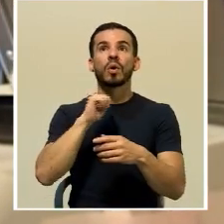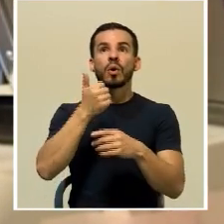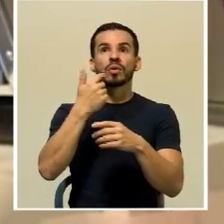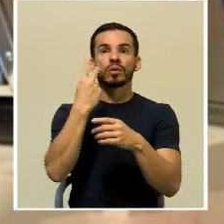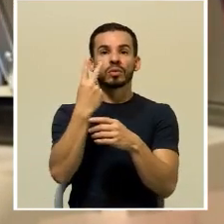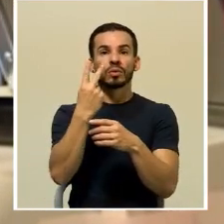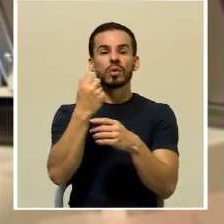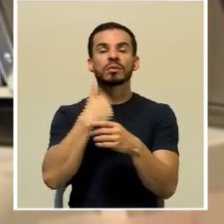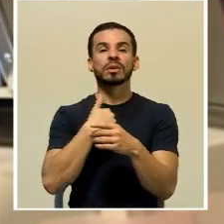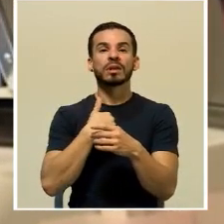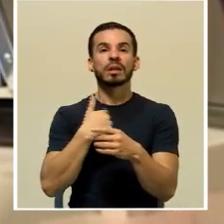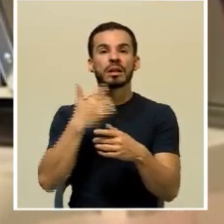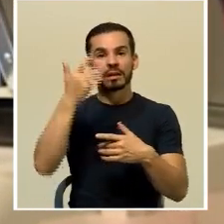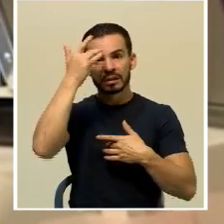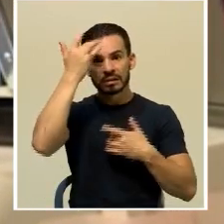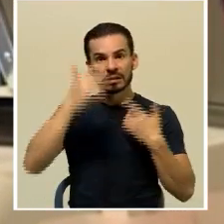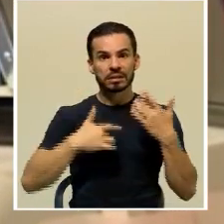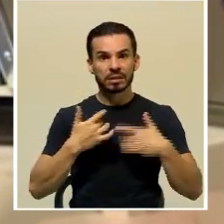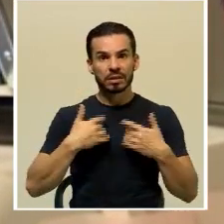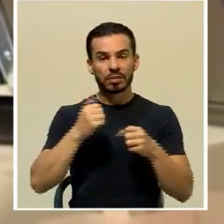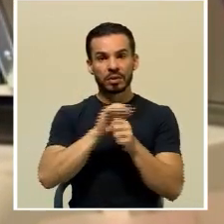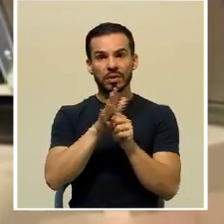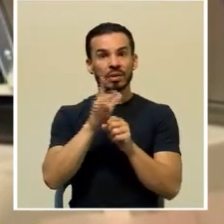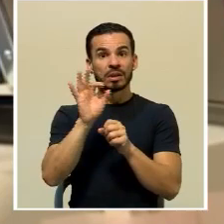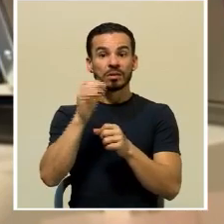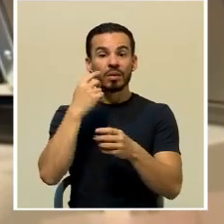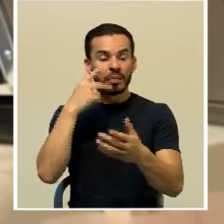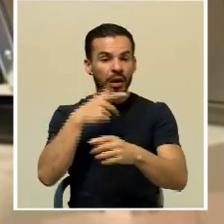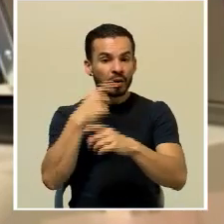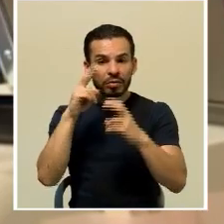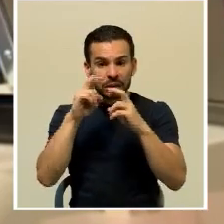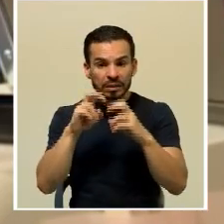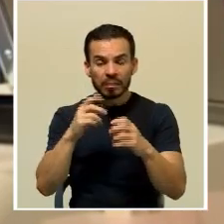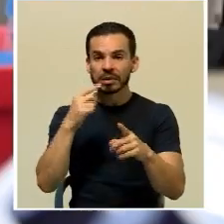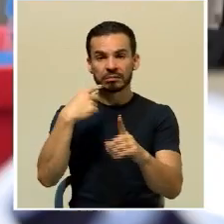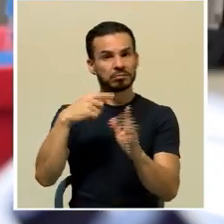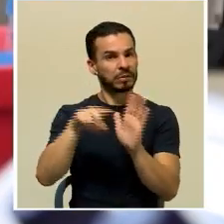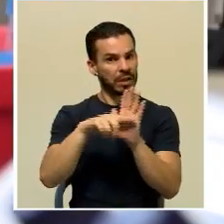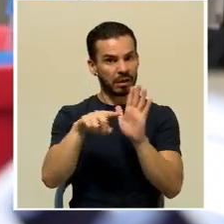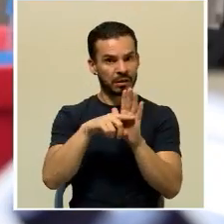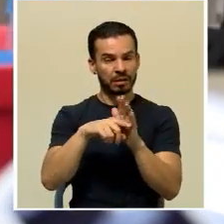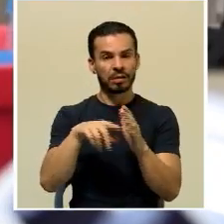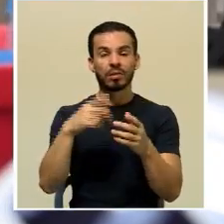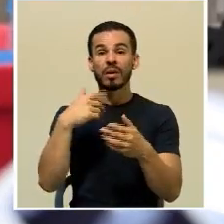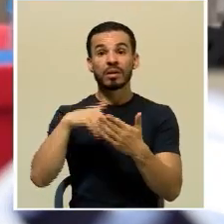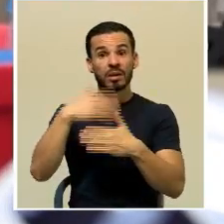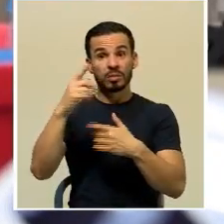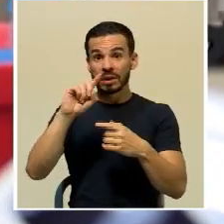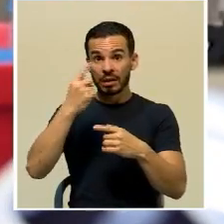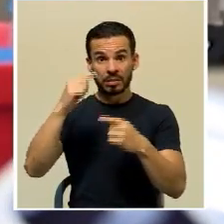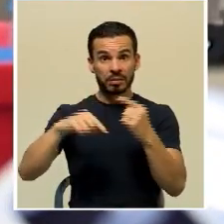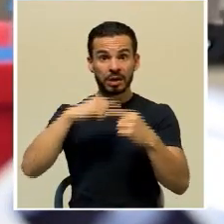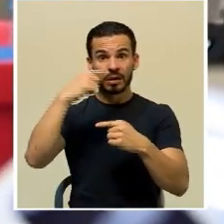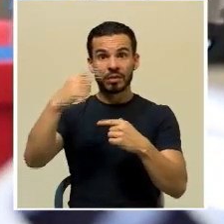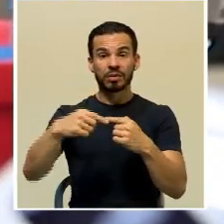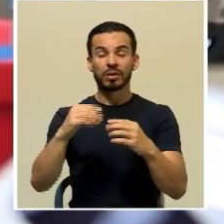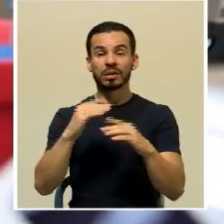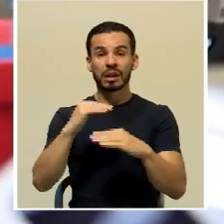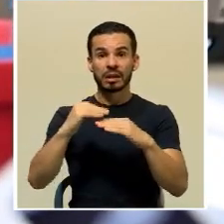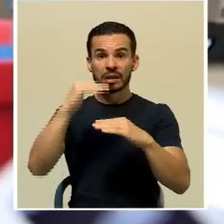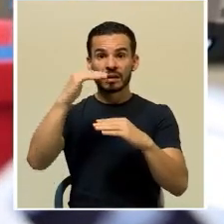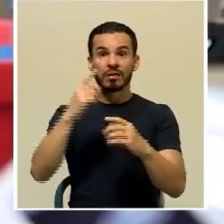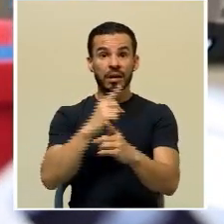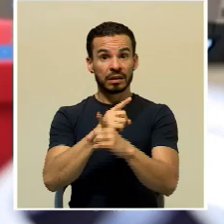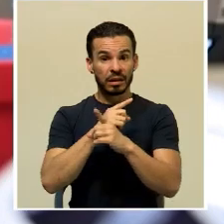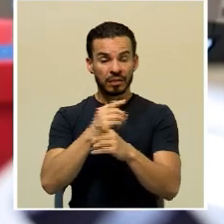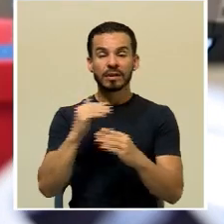porque contrajeron síntomas de COVID-19, pero dieron negativo en exámenes posteriores. Tras la primera ronda, los niveles de anticuerpos resultaron